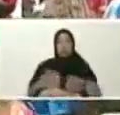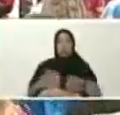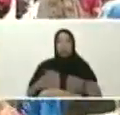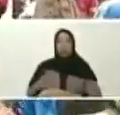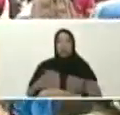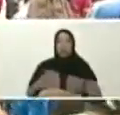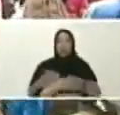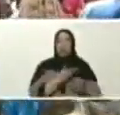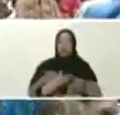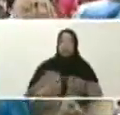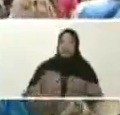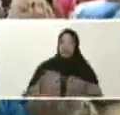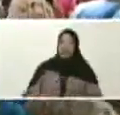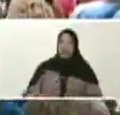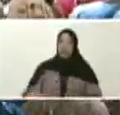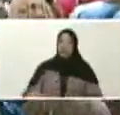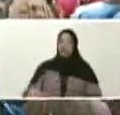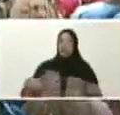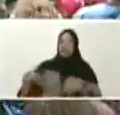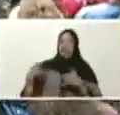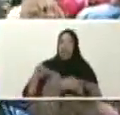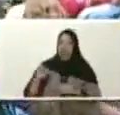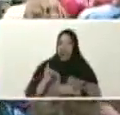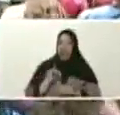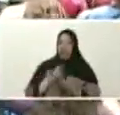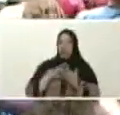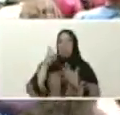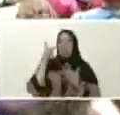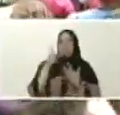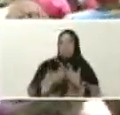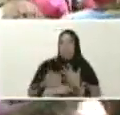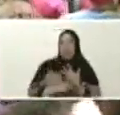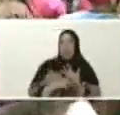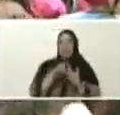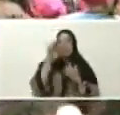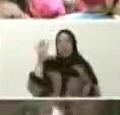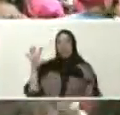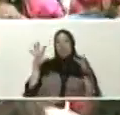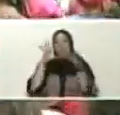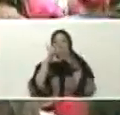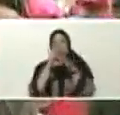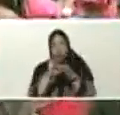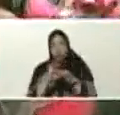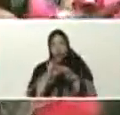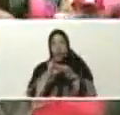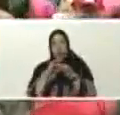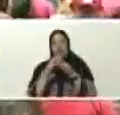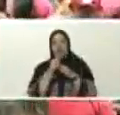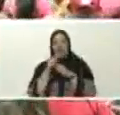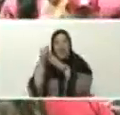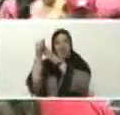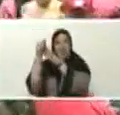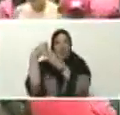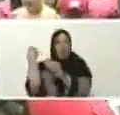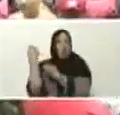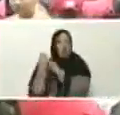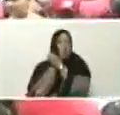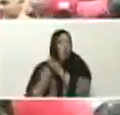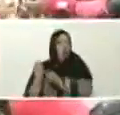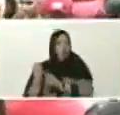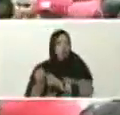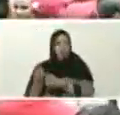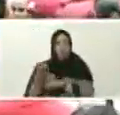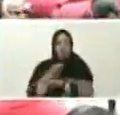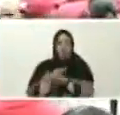concatenado, presidente, con un plan que busca llevar herramientas de liderazgo, de gobierno,